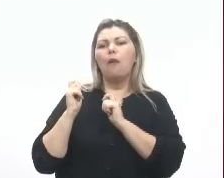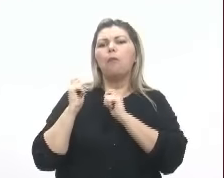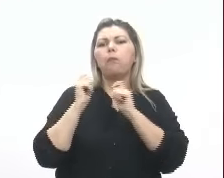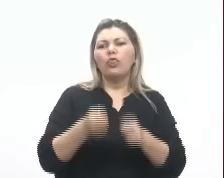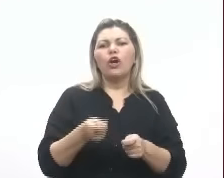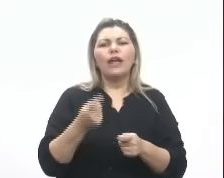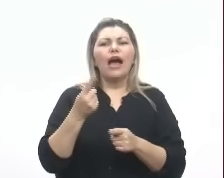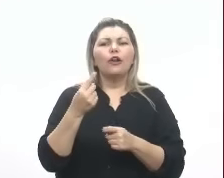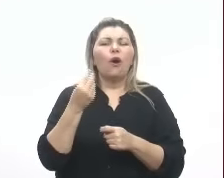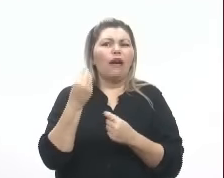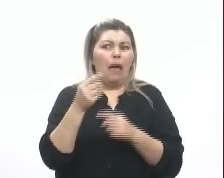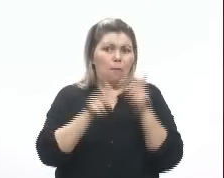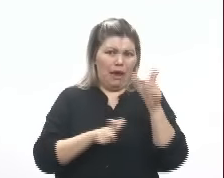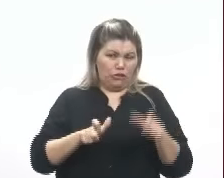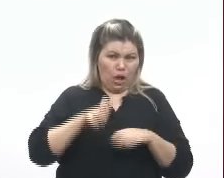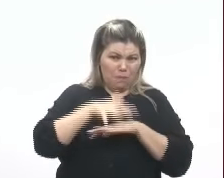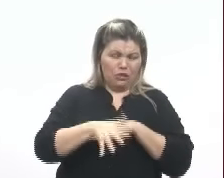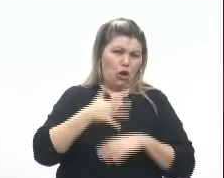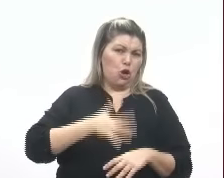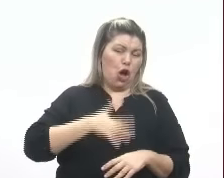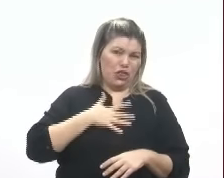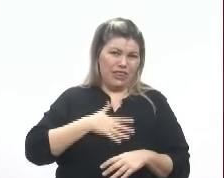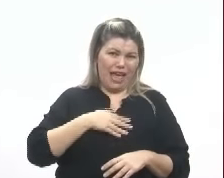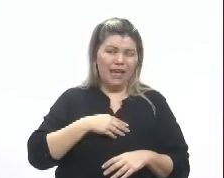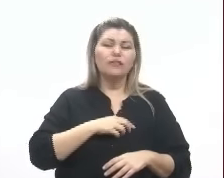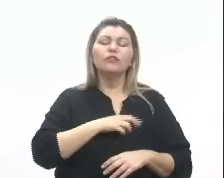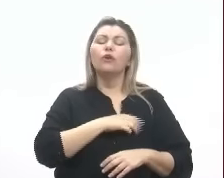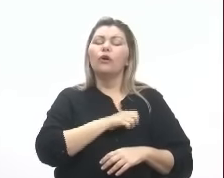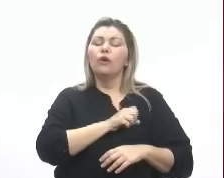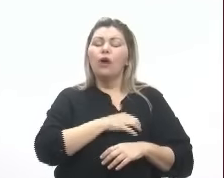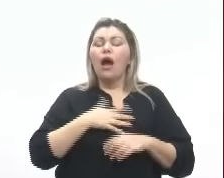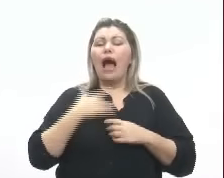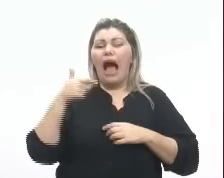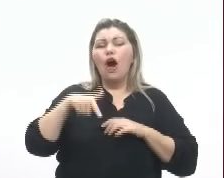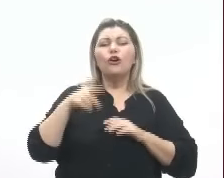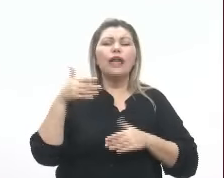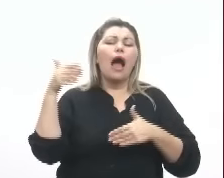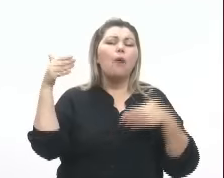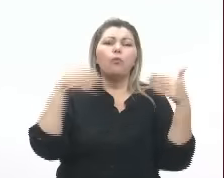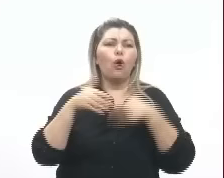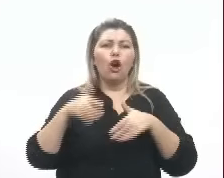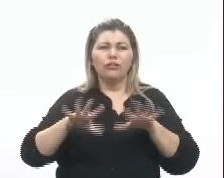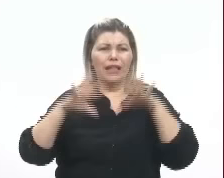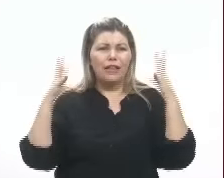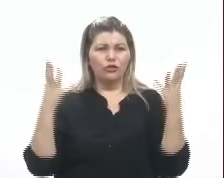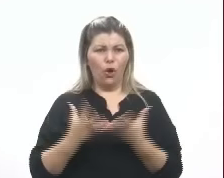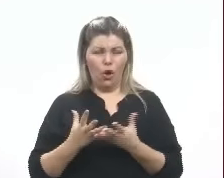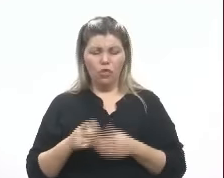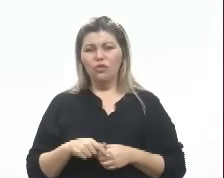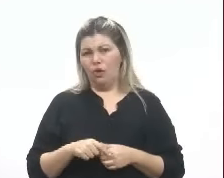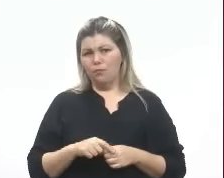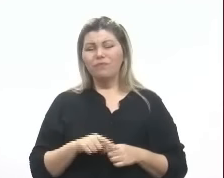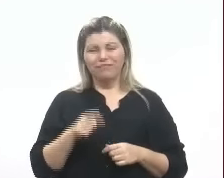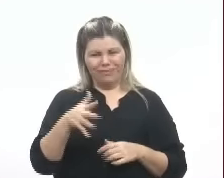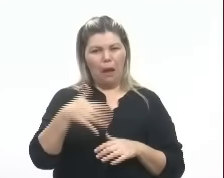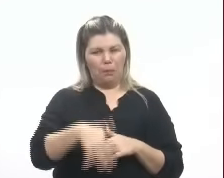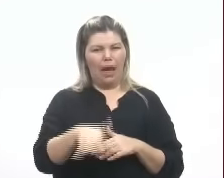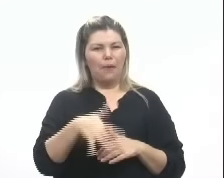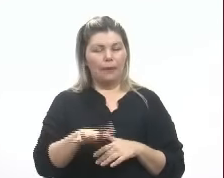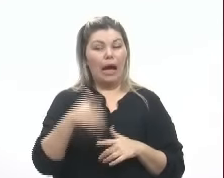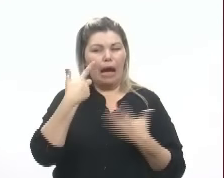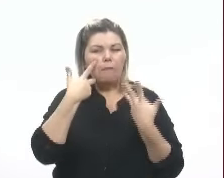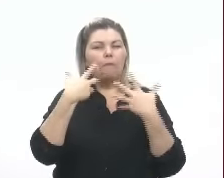contentos, que viniendo la boleta al PJ le votan todo. Ahora ya se van a enterar de cómo viene la